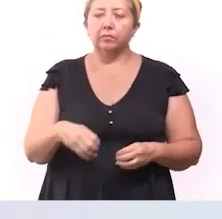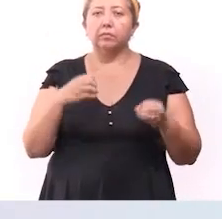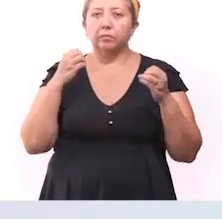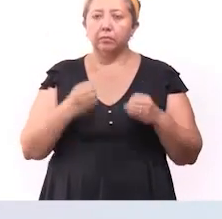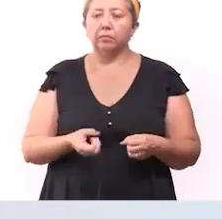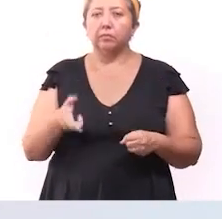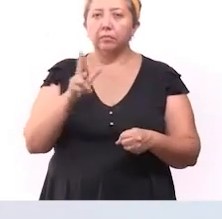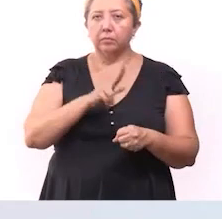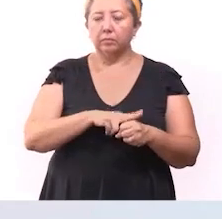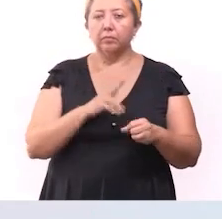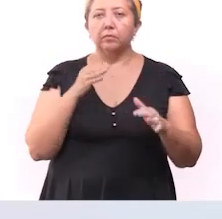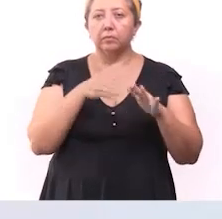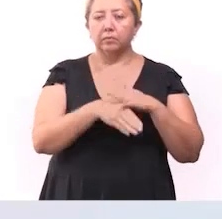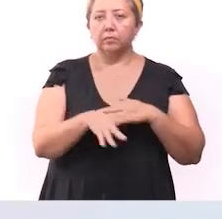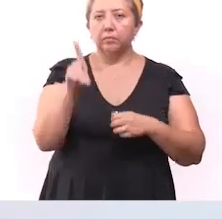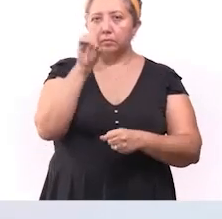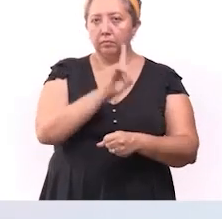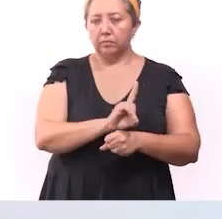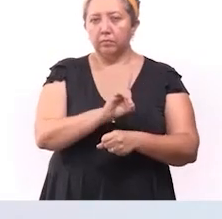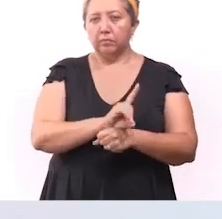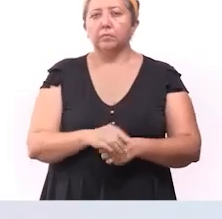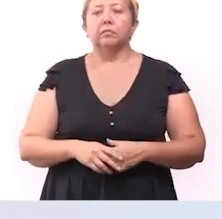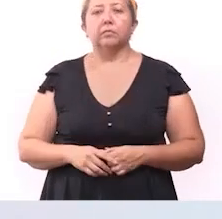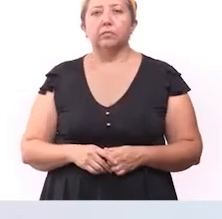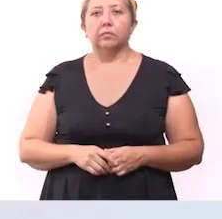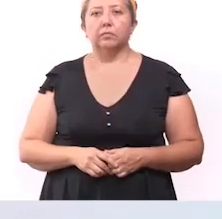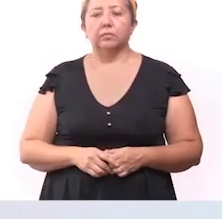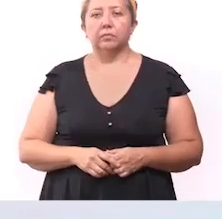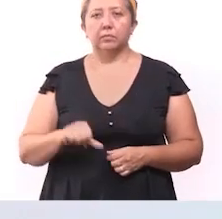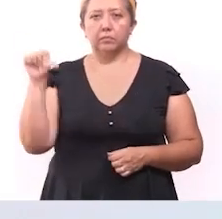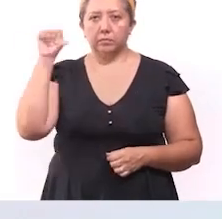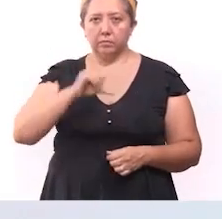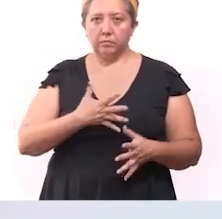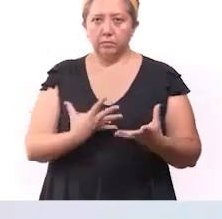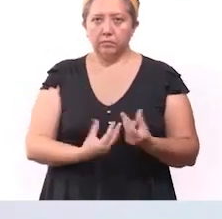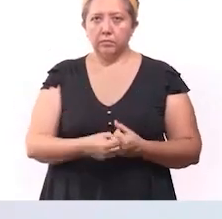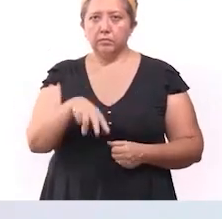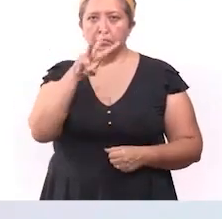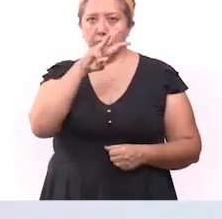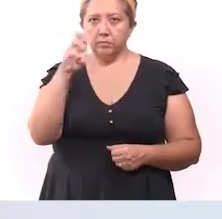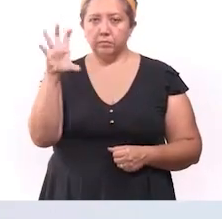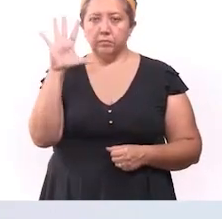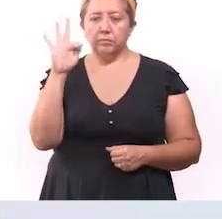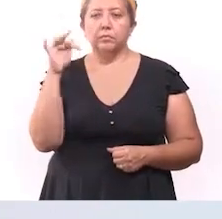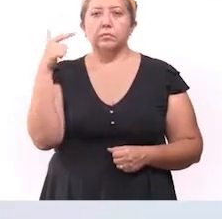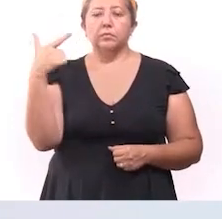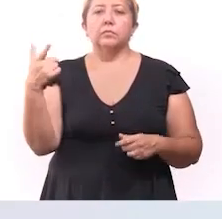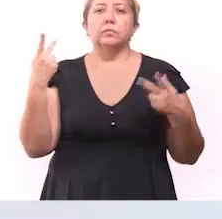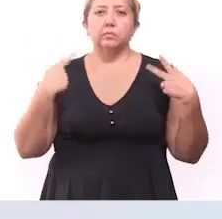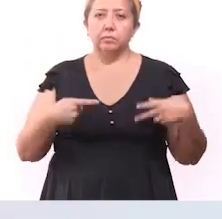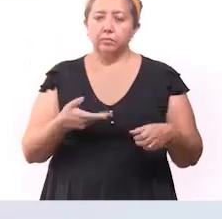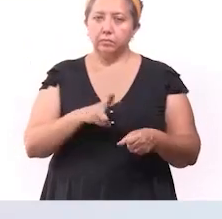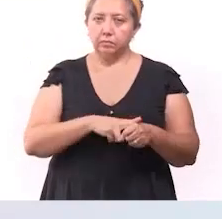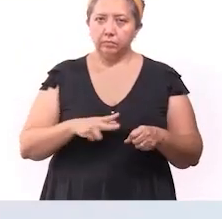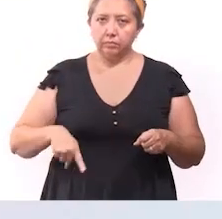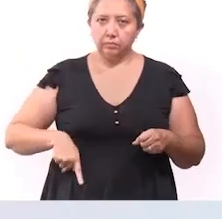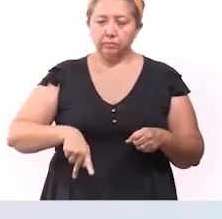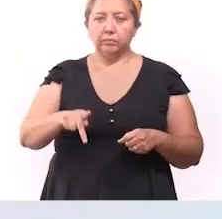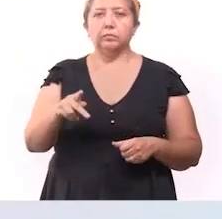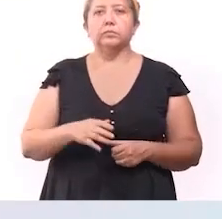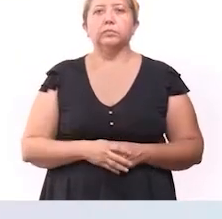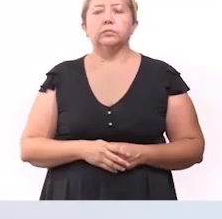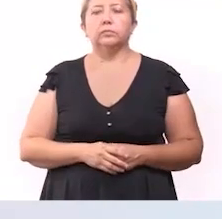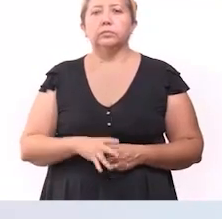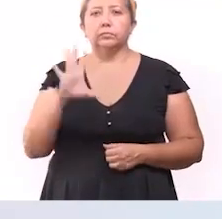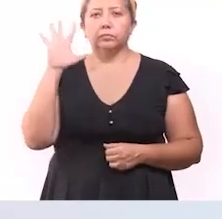importantes son la ocupación hospitalaria y los ingresos diarios. El día de hoy tenemos 347 pacientes en hospitales